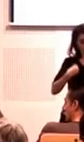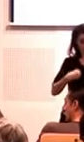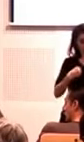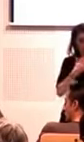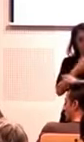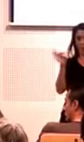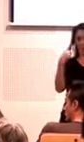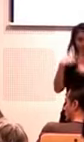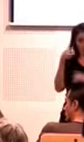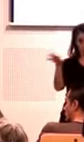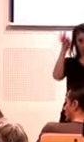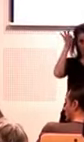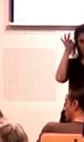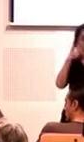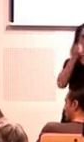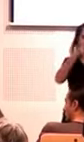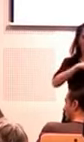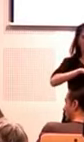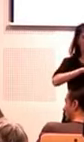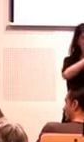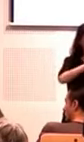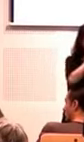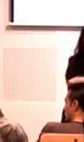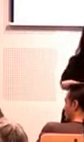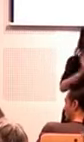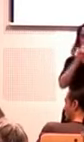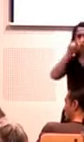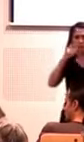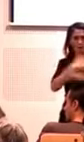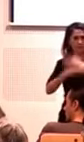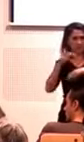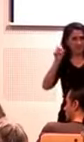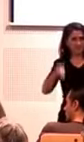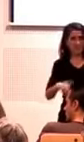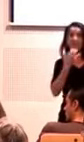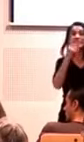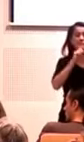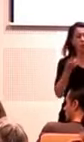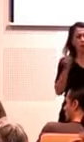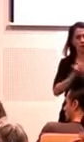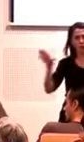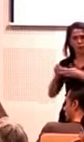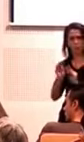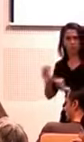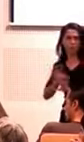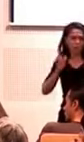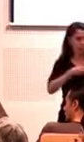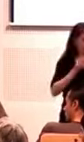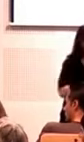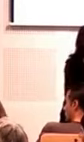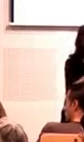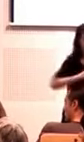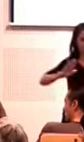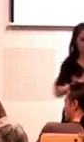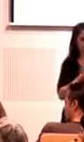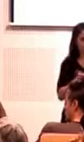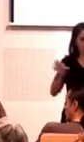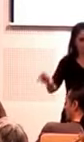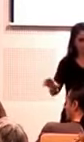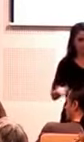sexual sirva para las personas con diversidad como para las que no tengan diversidad, porque si no volvemos a entrar en el mismo tema de la diferenciación y